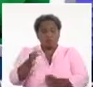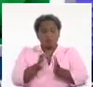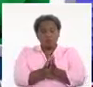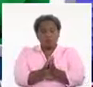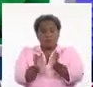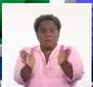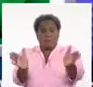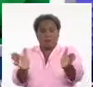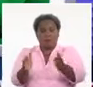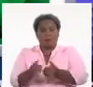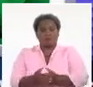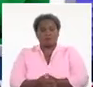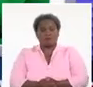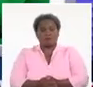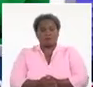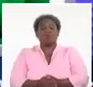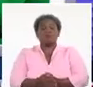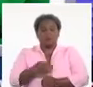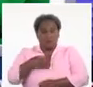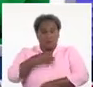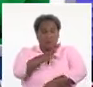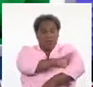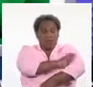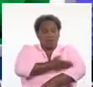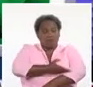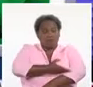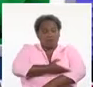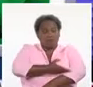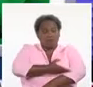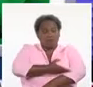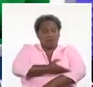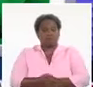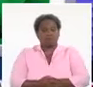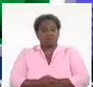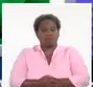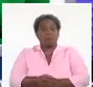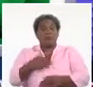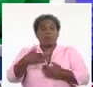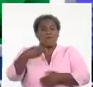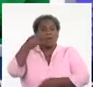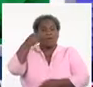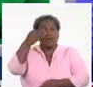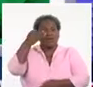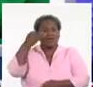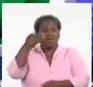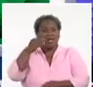Padrón, hipertensión arterial, glaucoma,